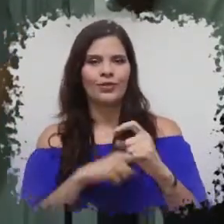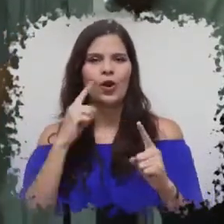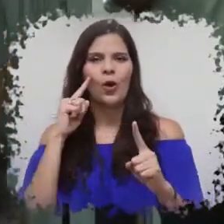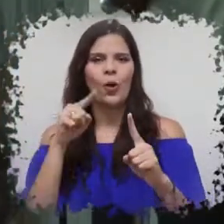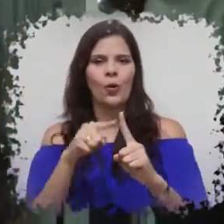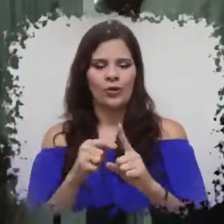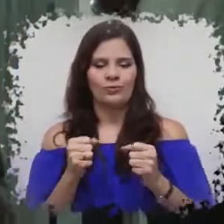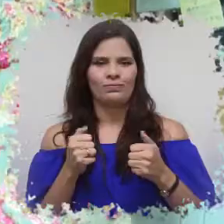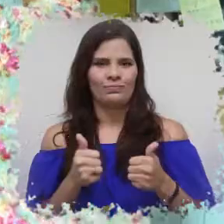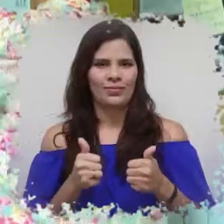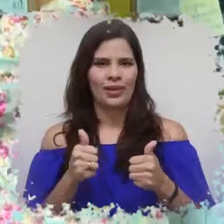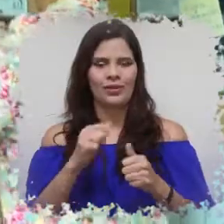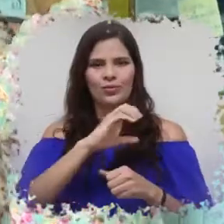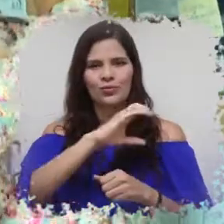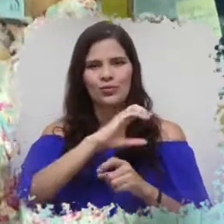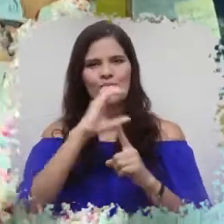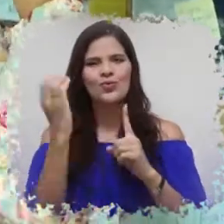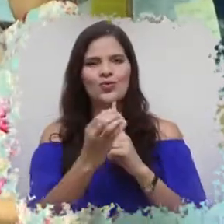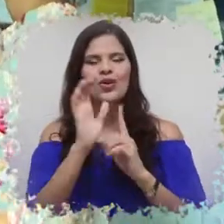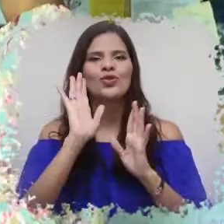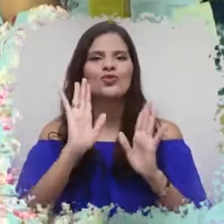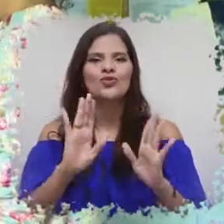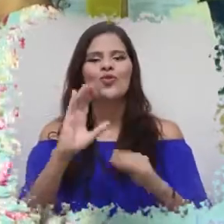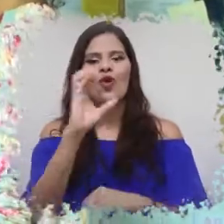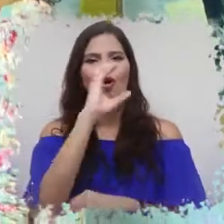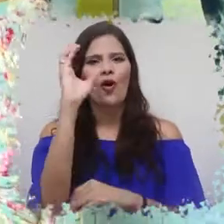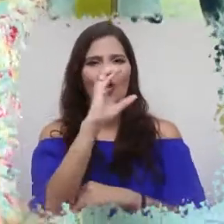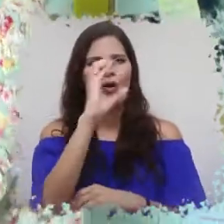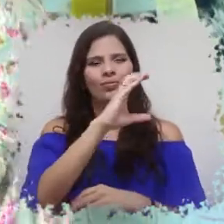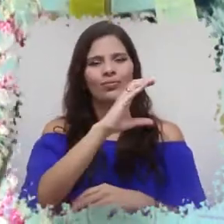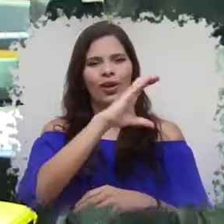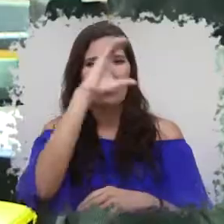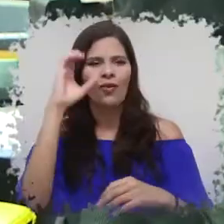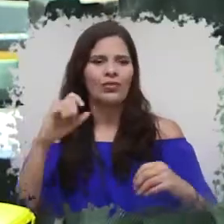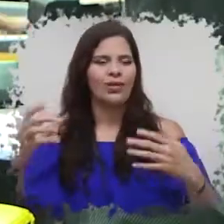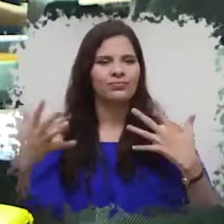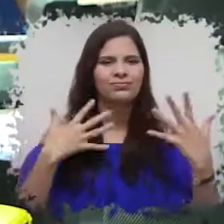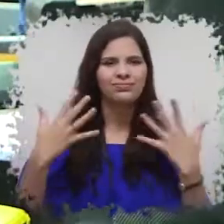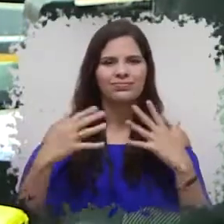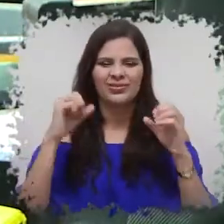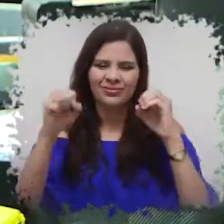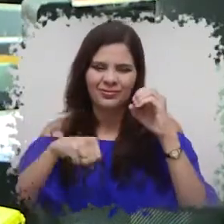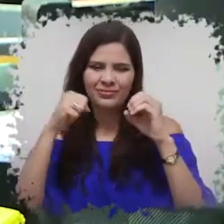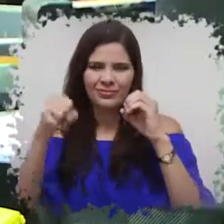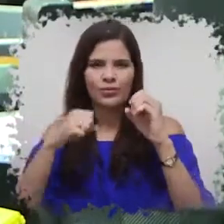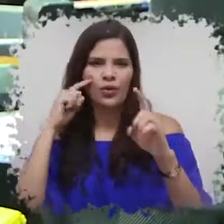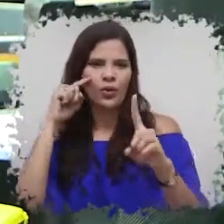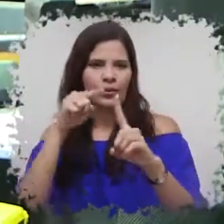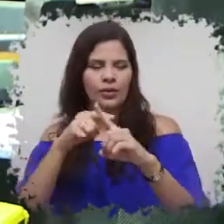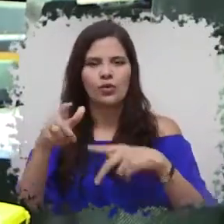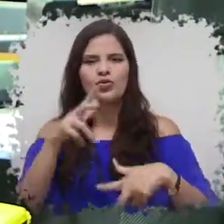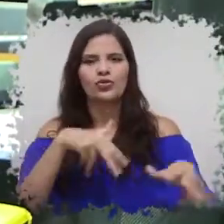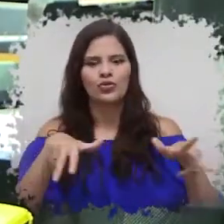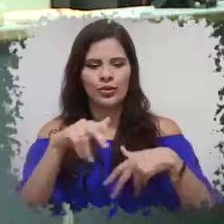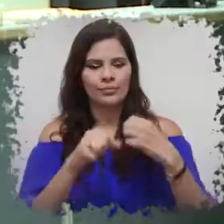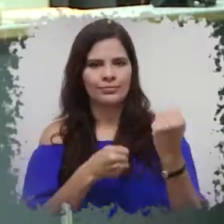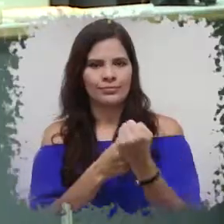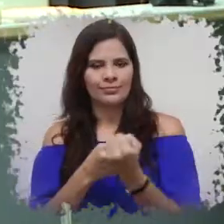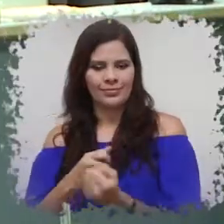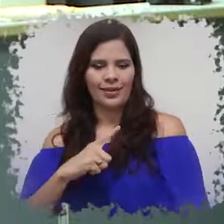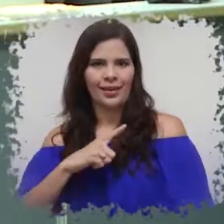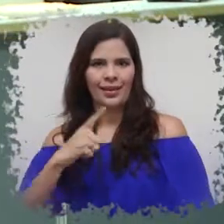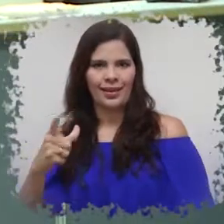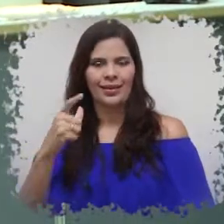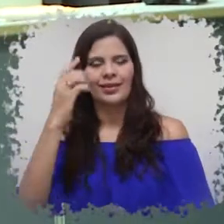unidad académica que constituye un medio para la consolidación de la cultura audiovisual colombiana, con un modelo de gestión que fortalece su